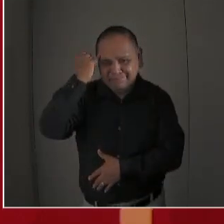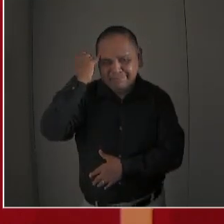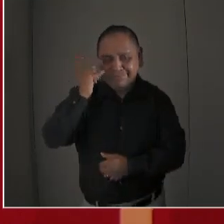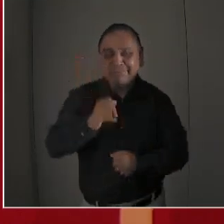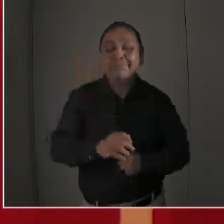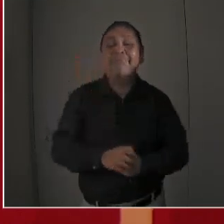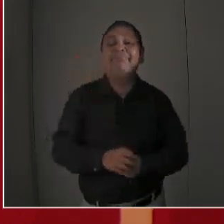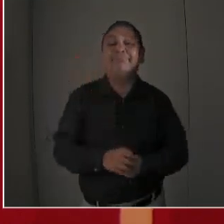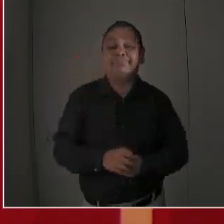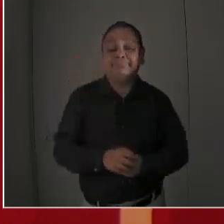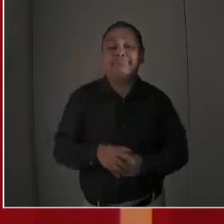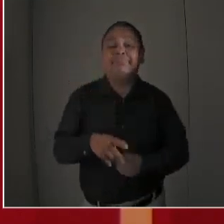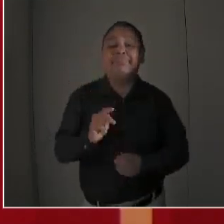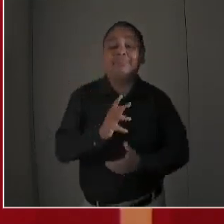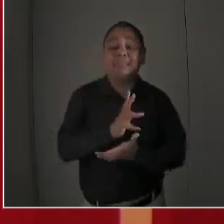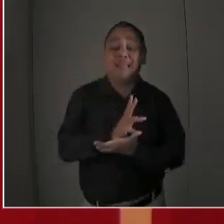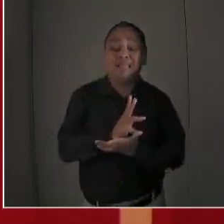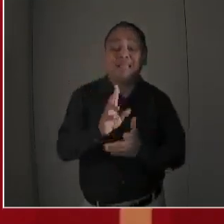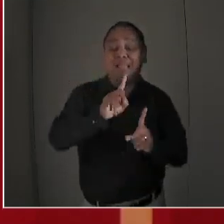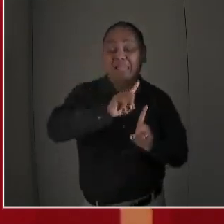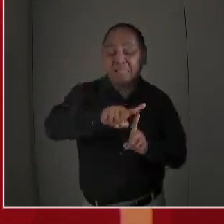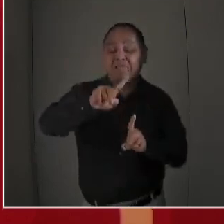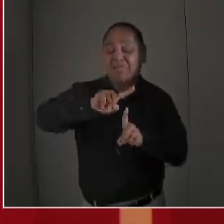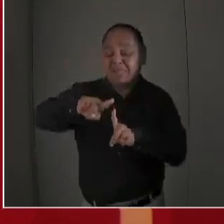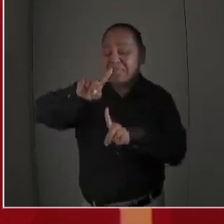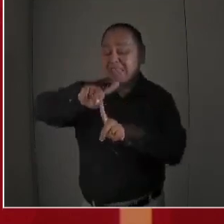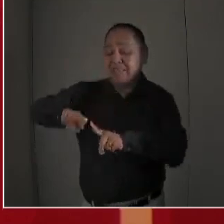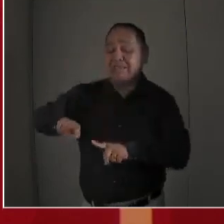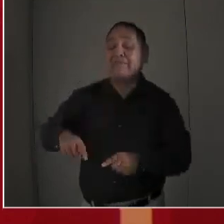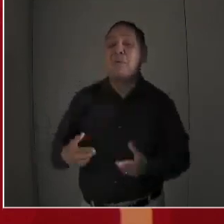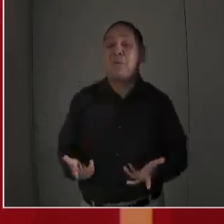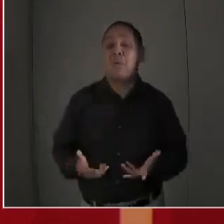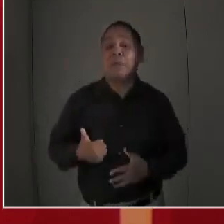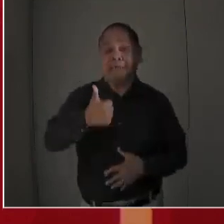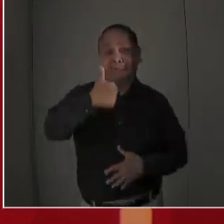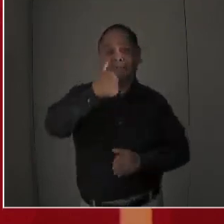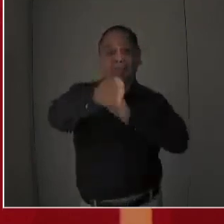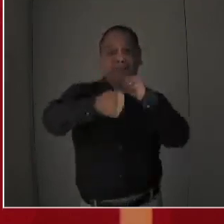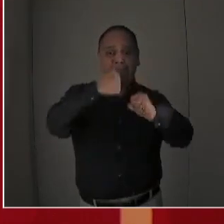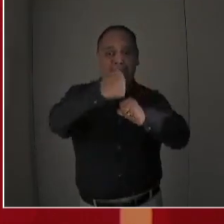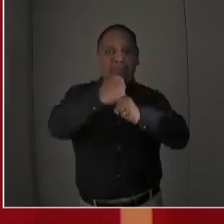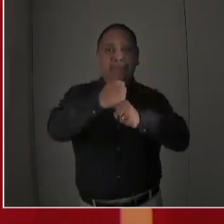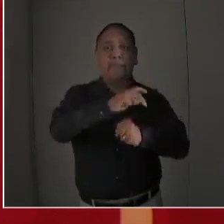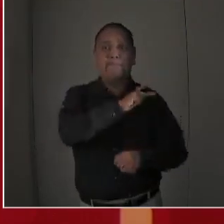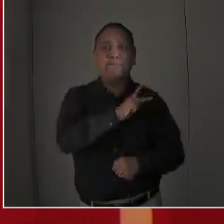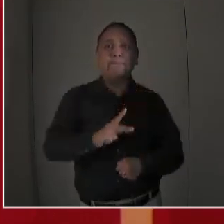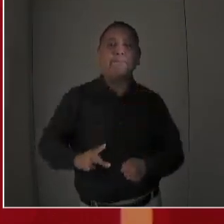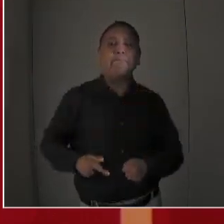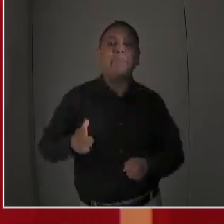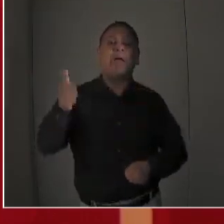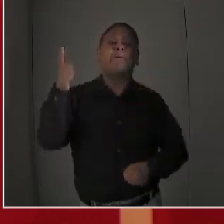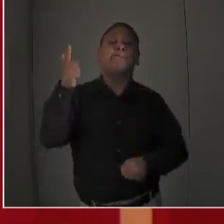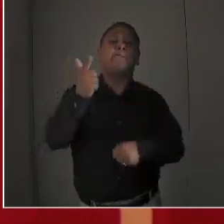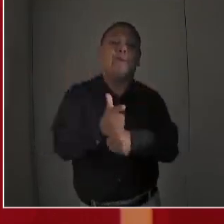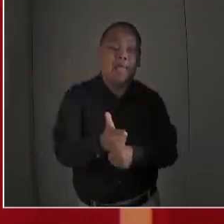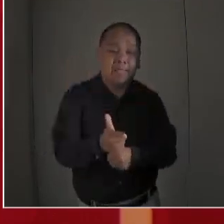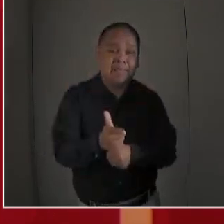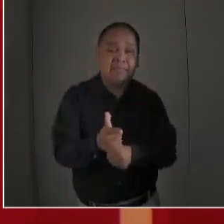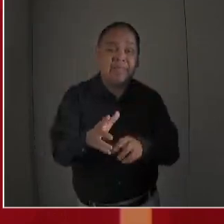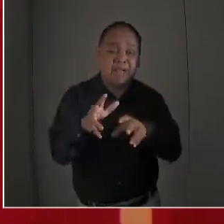un enorme etcétera. En 6 años el presidente logró lo que